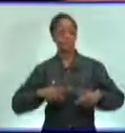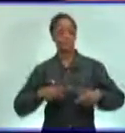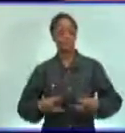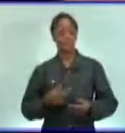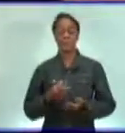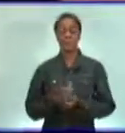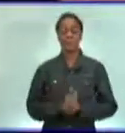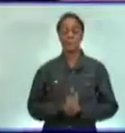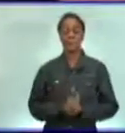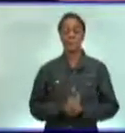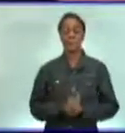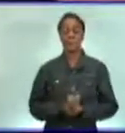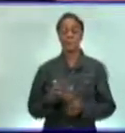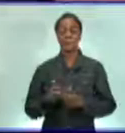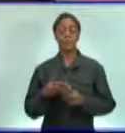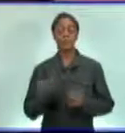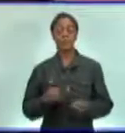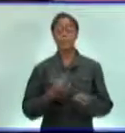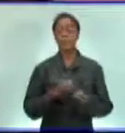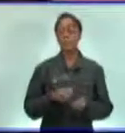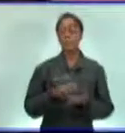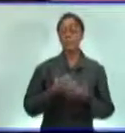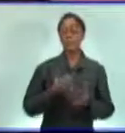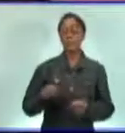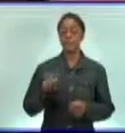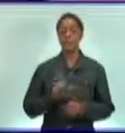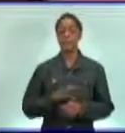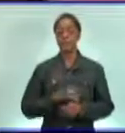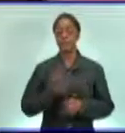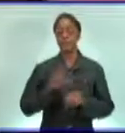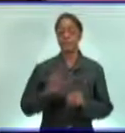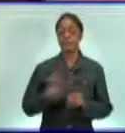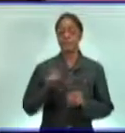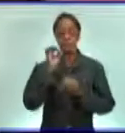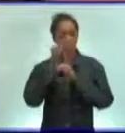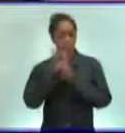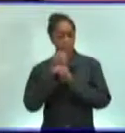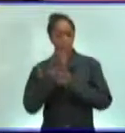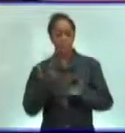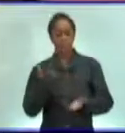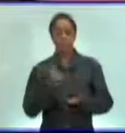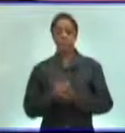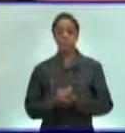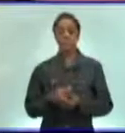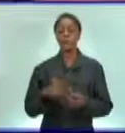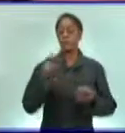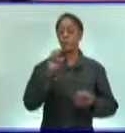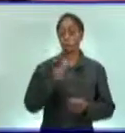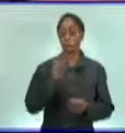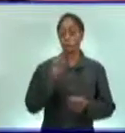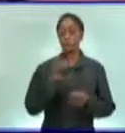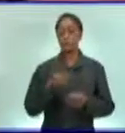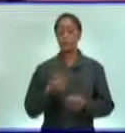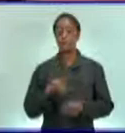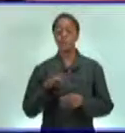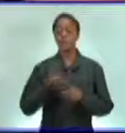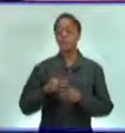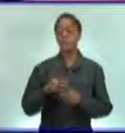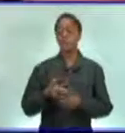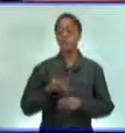sistemáticamente para que elimines a ese virus microscópico unicelular